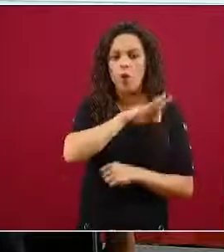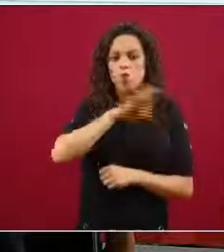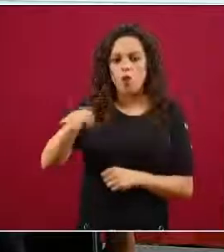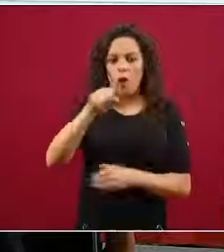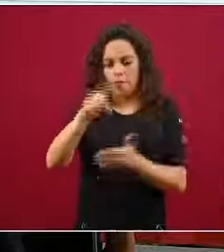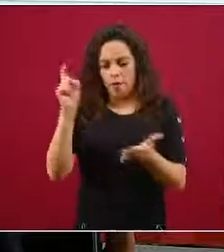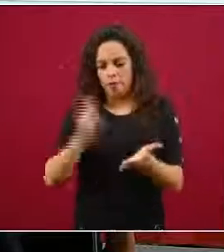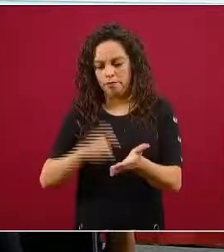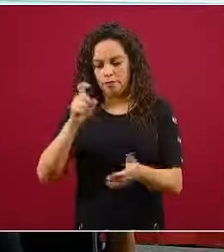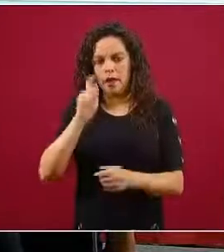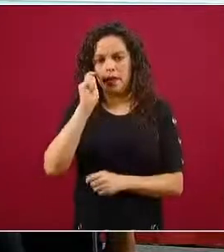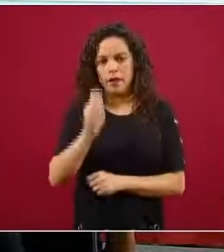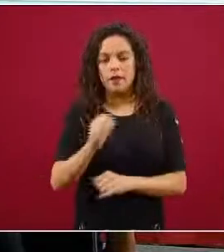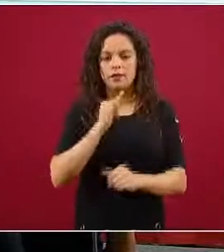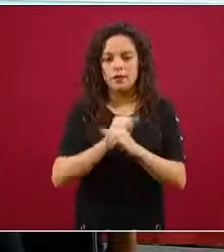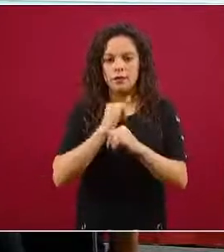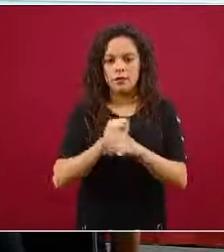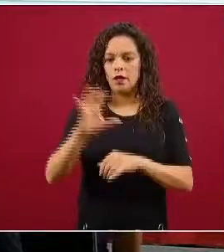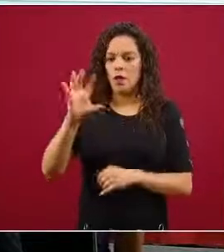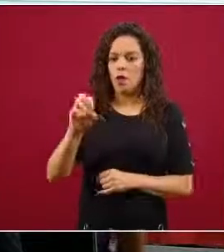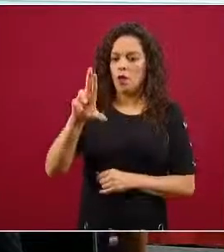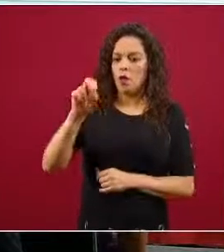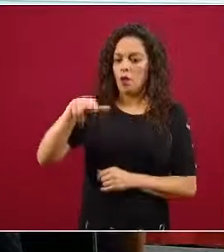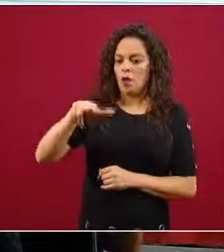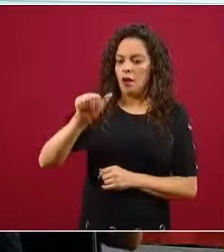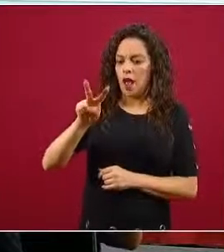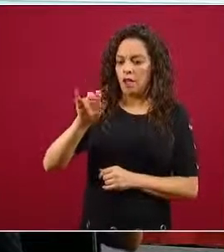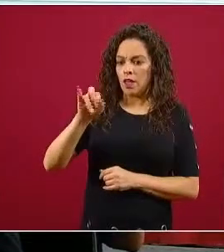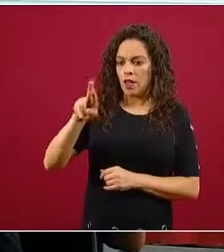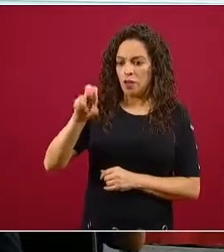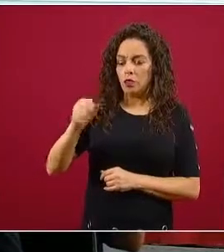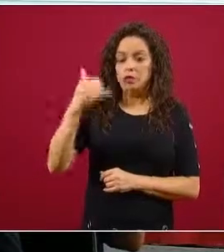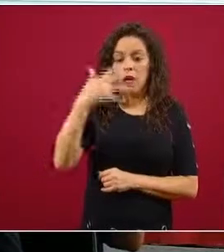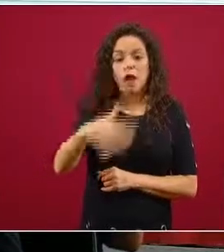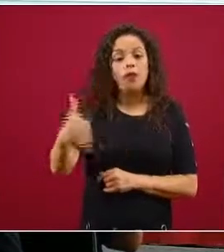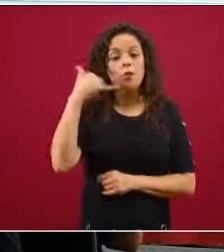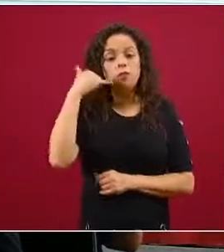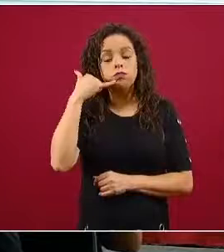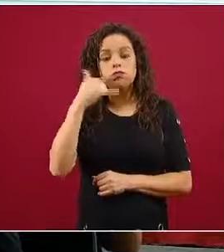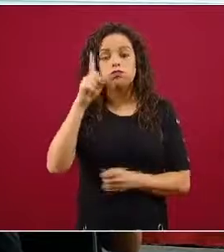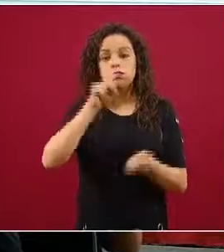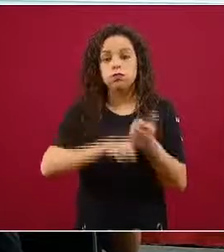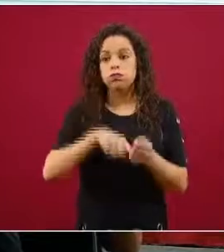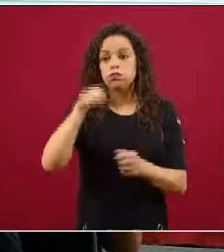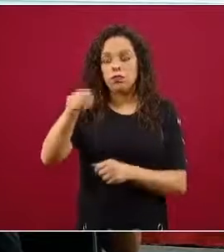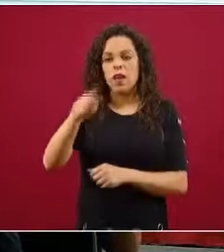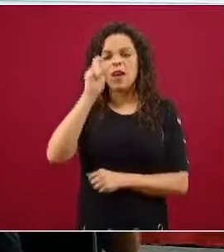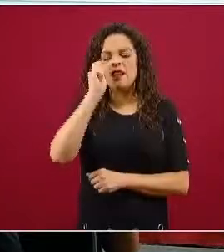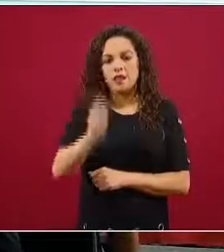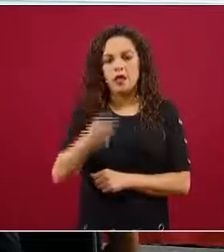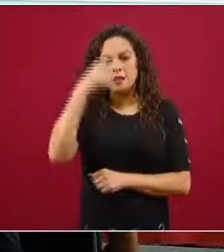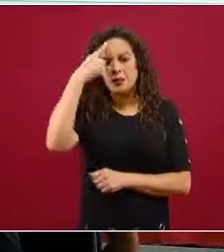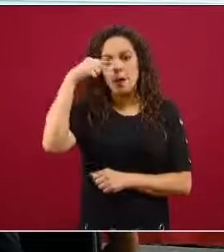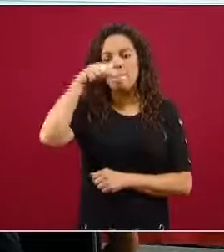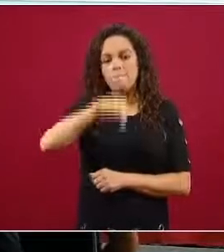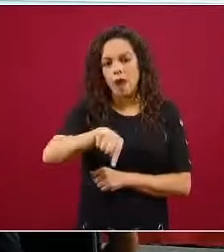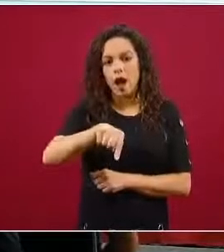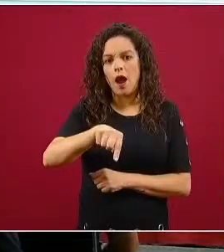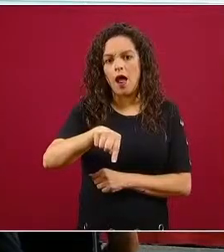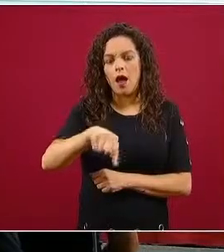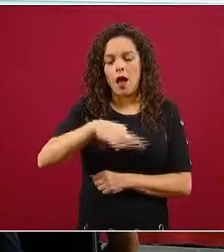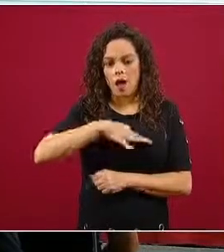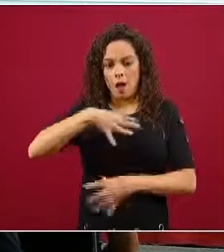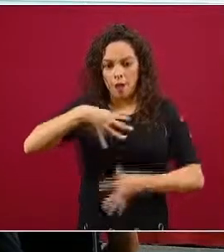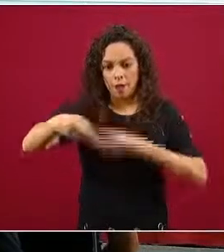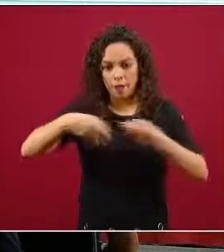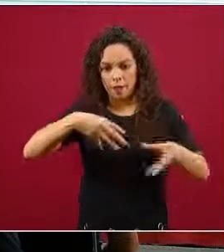y esta línea que corresponde a la Unidad de Inteligencia Epidemiológica y Sanitaria, sobre todo para la orientación y